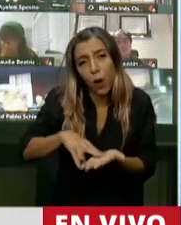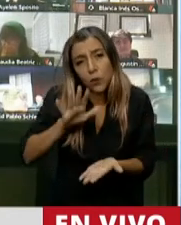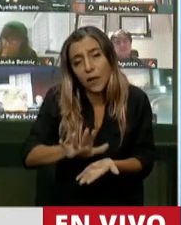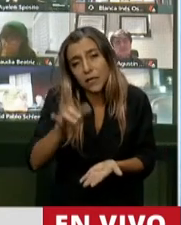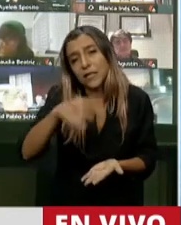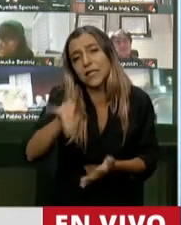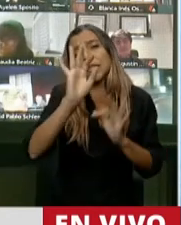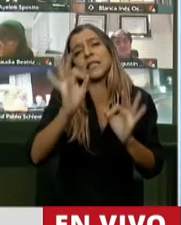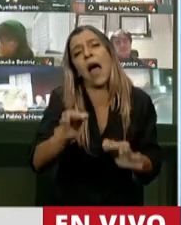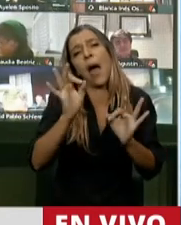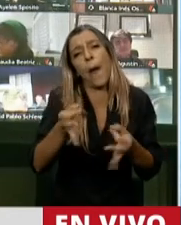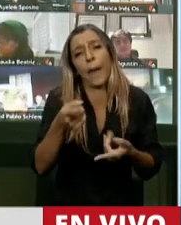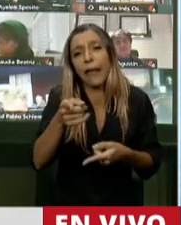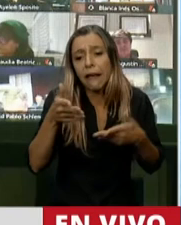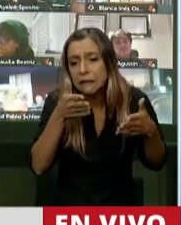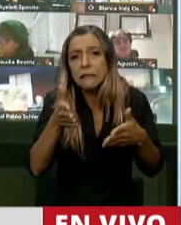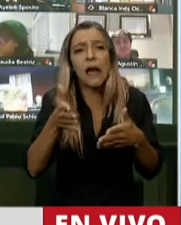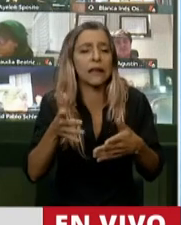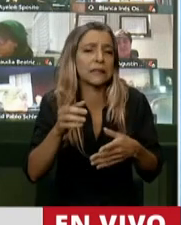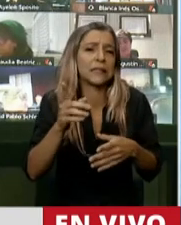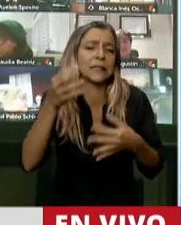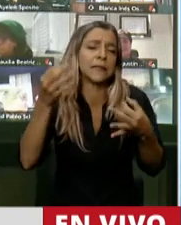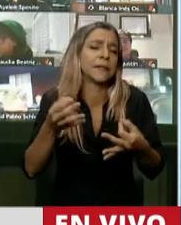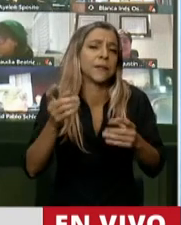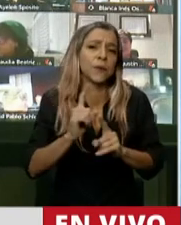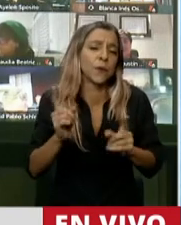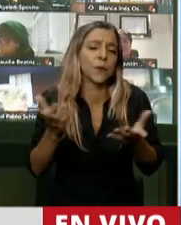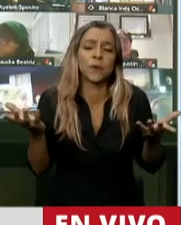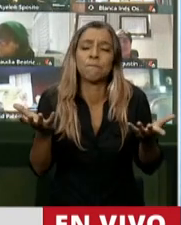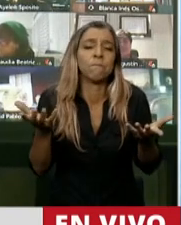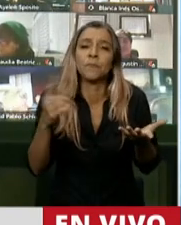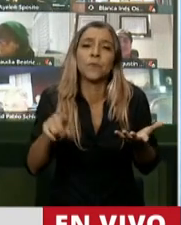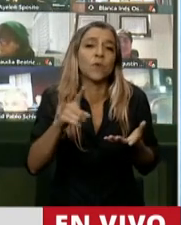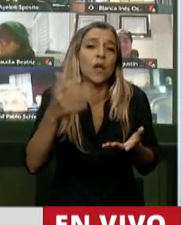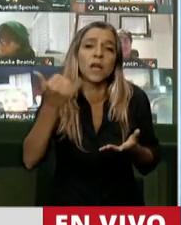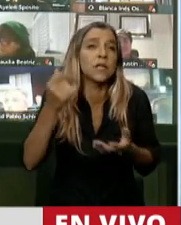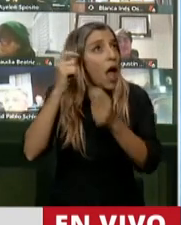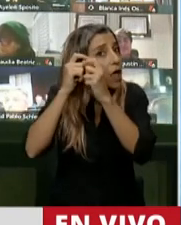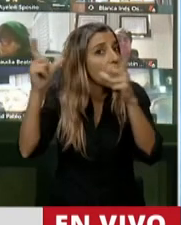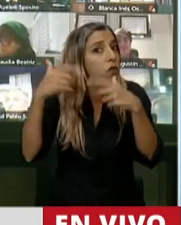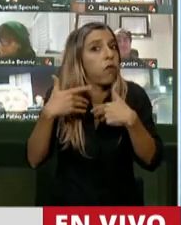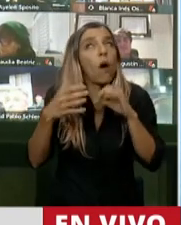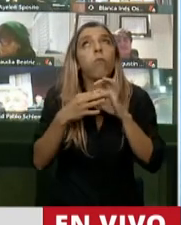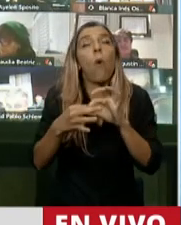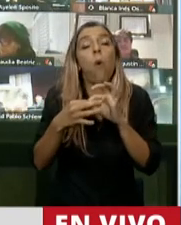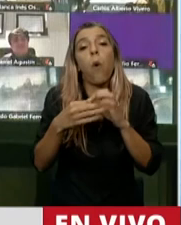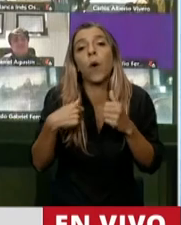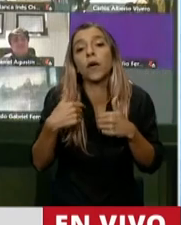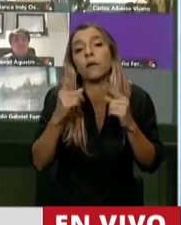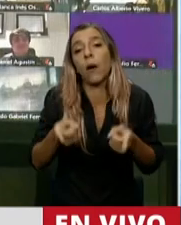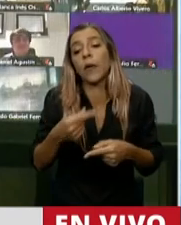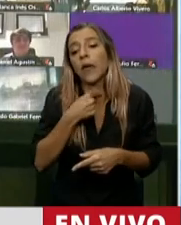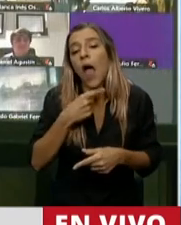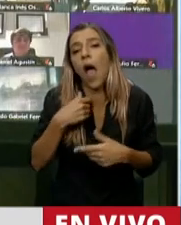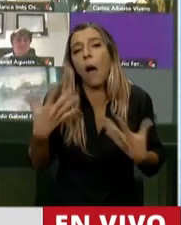este lado, pero están atravesados de ideología y de oportunismo, lamentablemente.